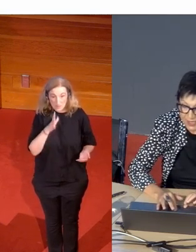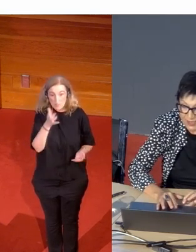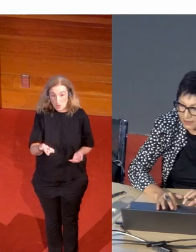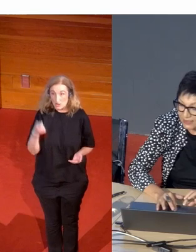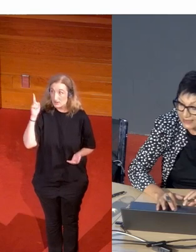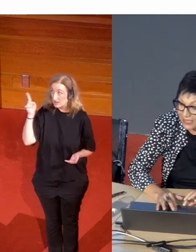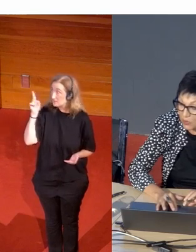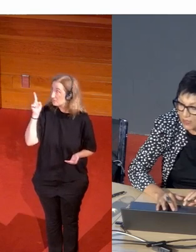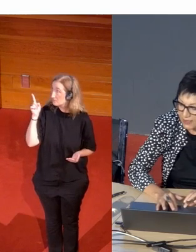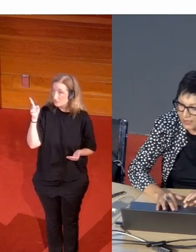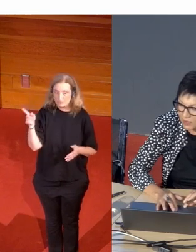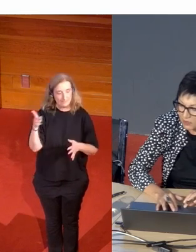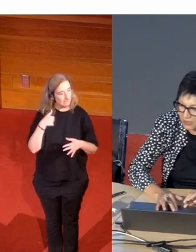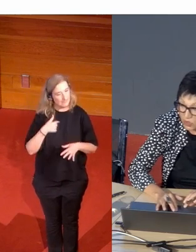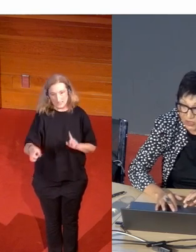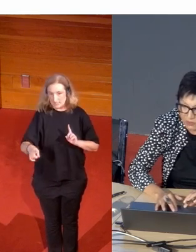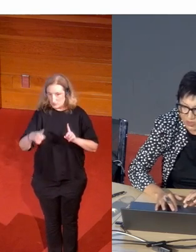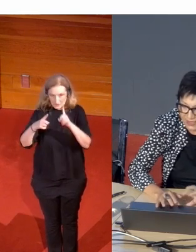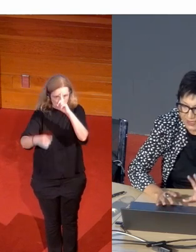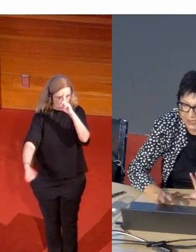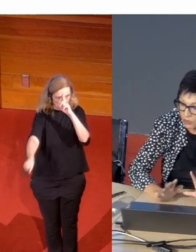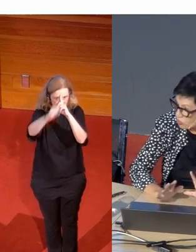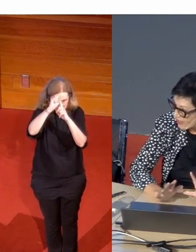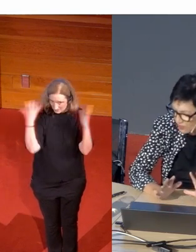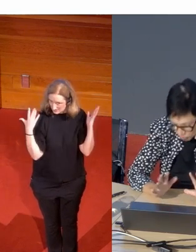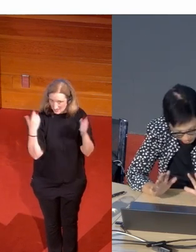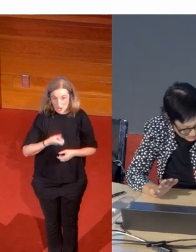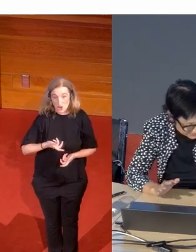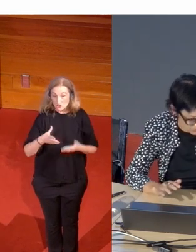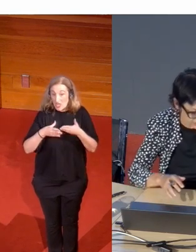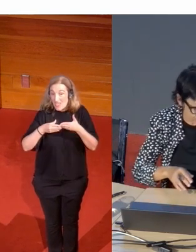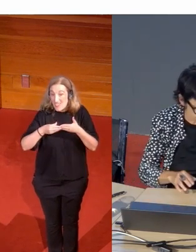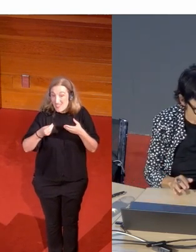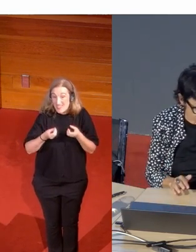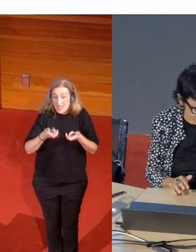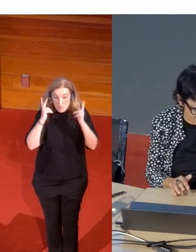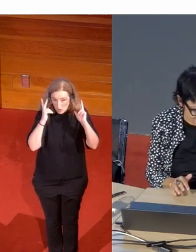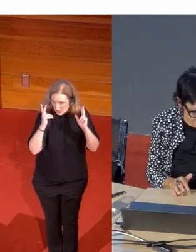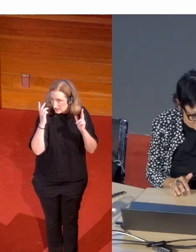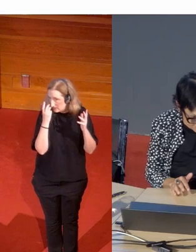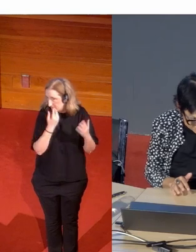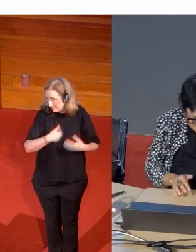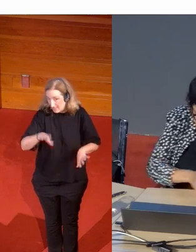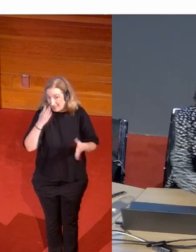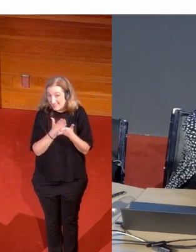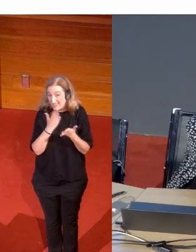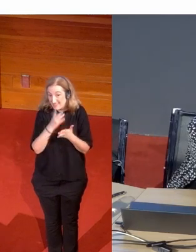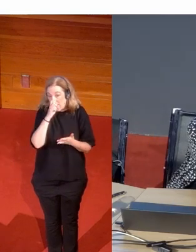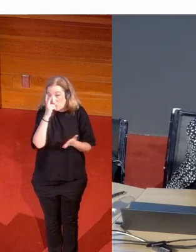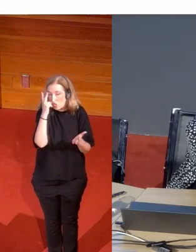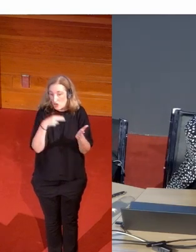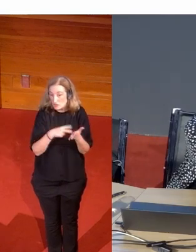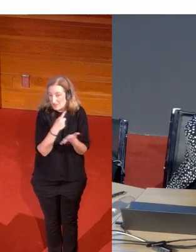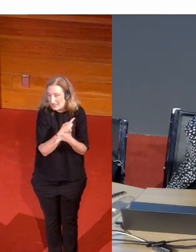esto que es el trauma en el que viven los demócratas desde hace 8 años que es el resultado de 2016